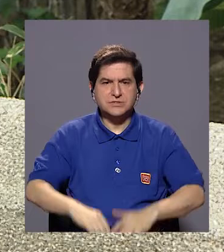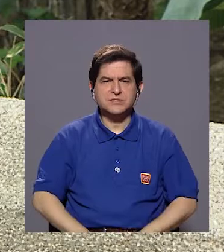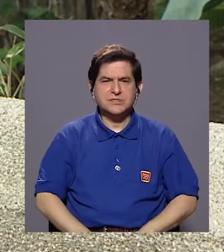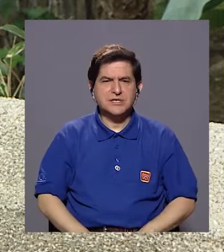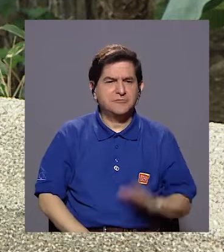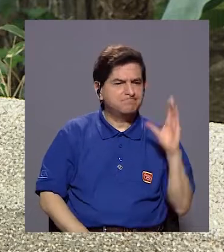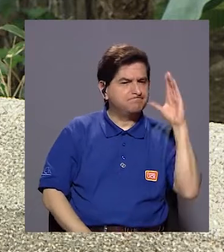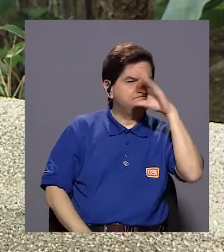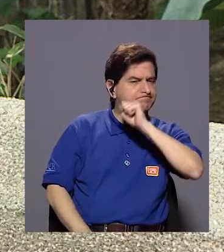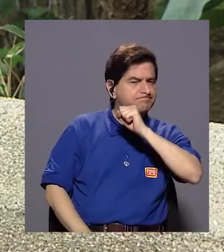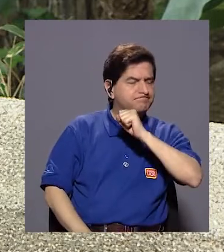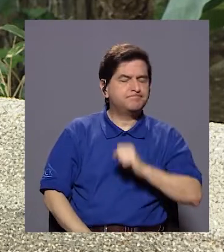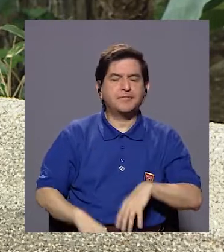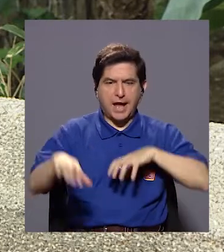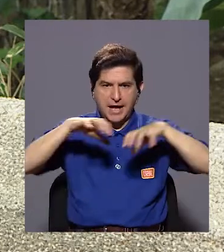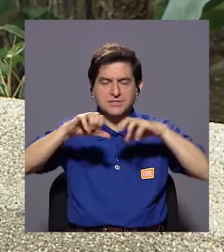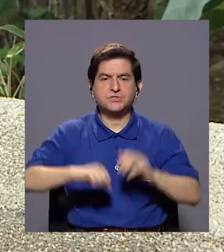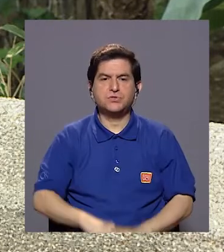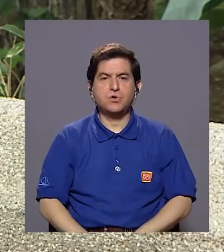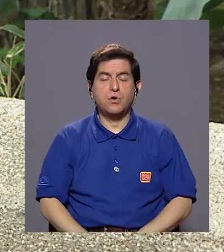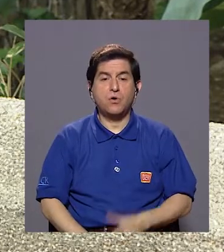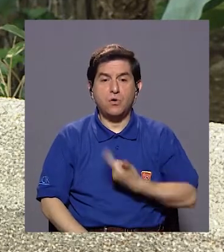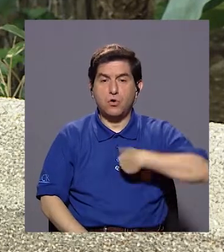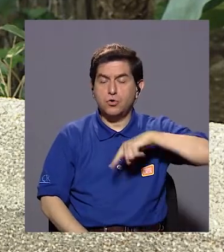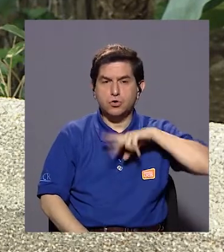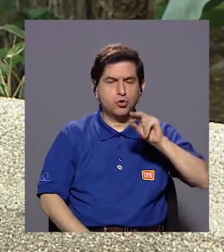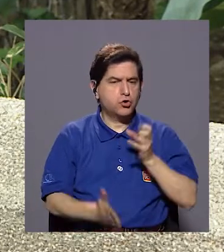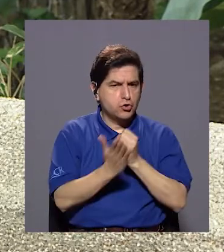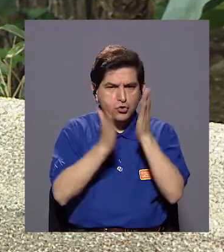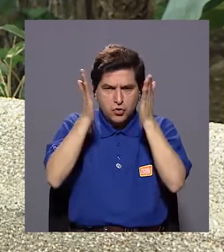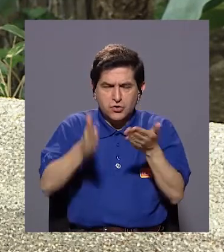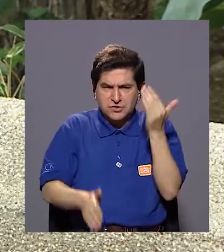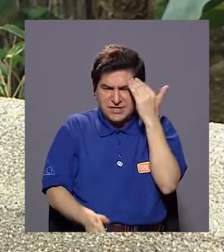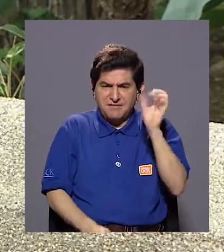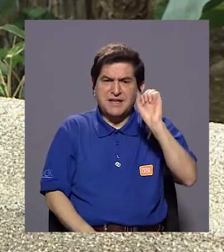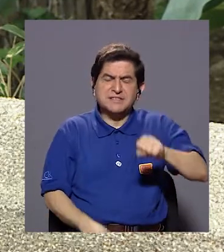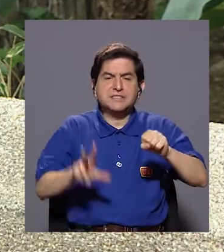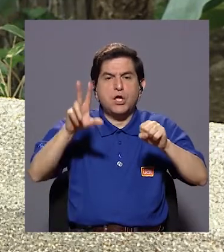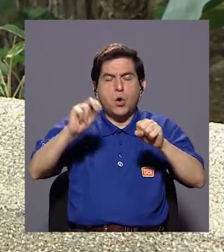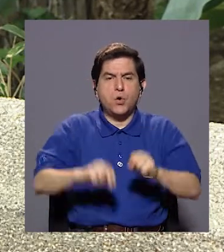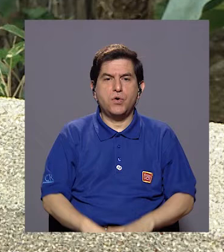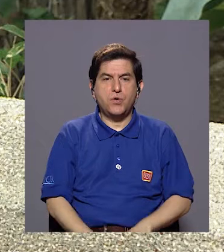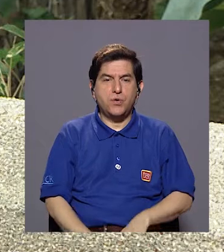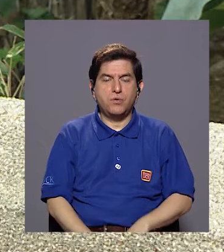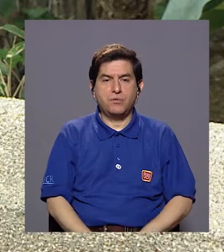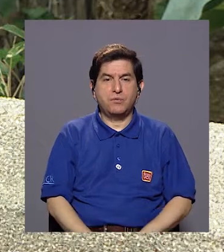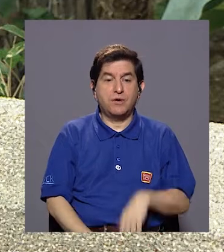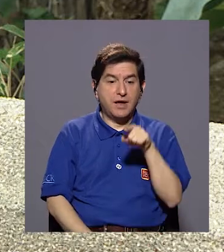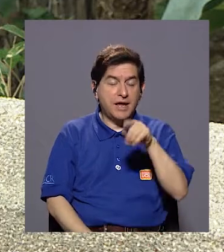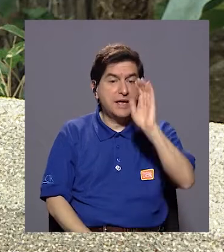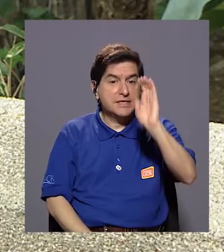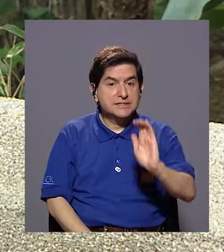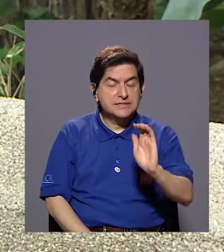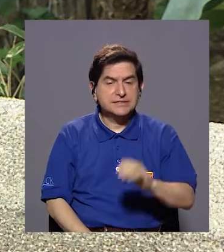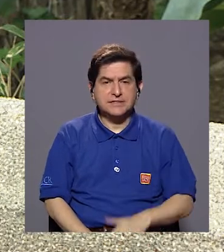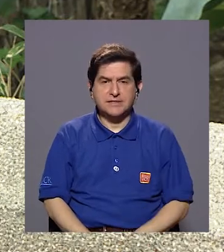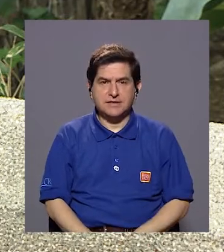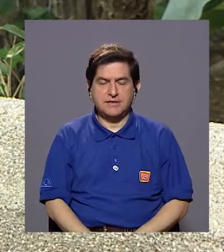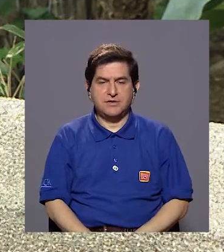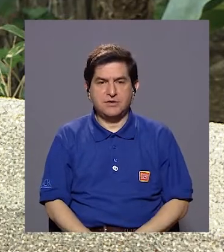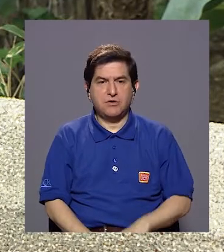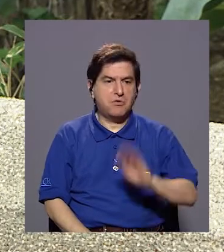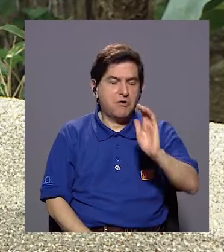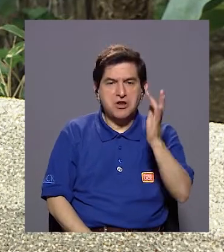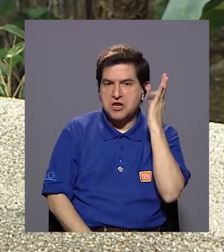sospecha. Nosotros no tenemos por qué irnos, no somos investigadores para saber si es cierto o no es cierto. Ese niño o esa niña